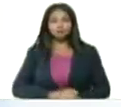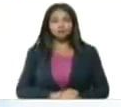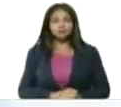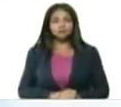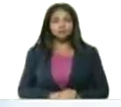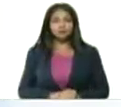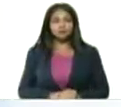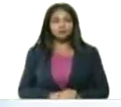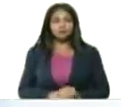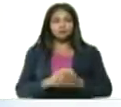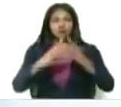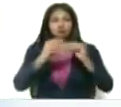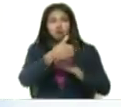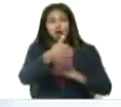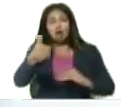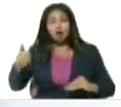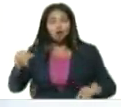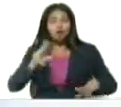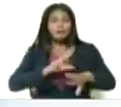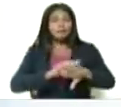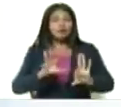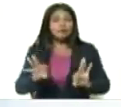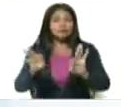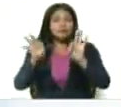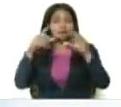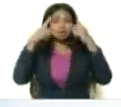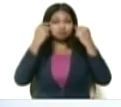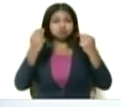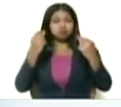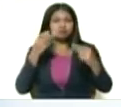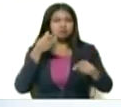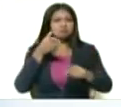Y a todos los médicos, especialistas,